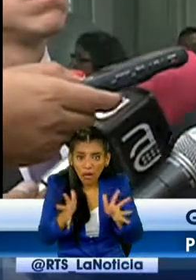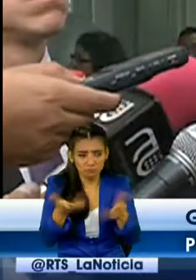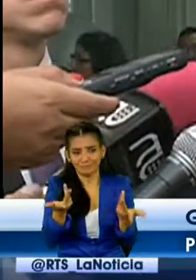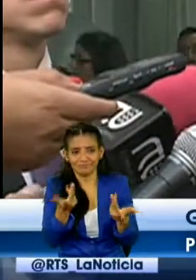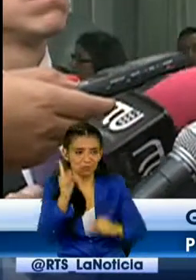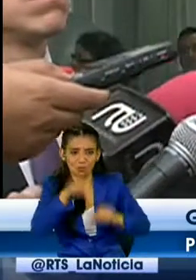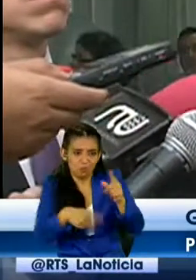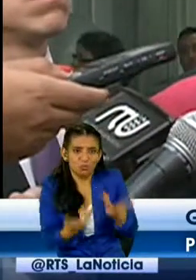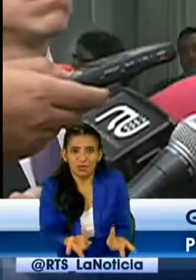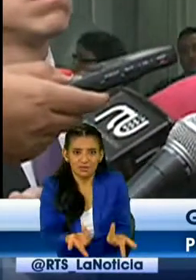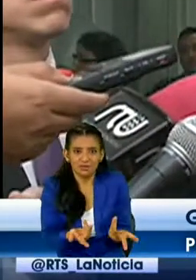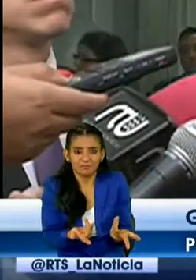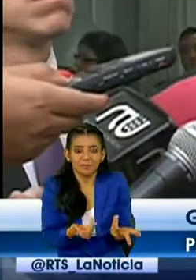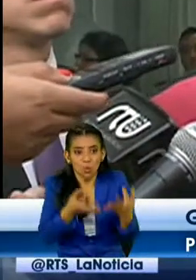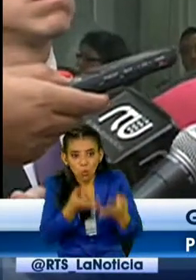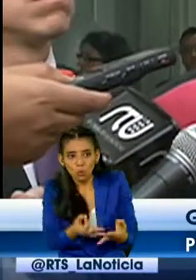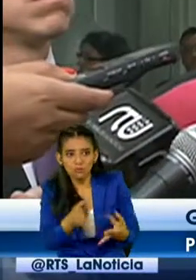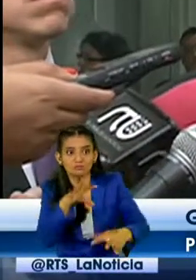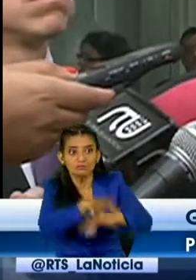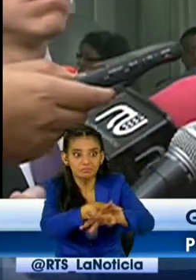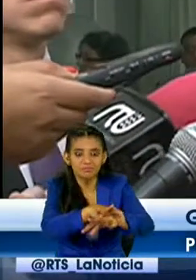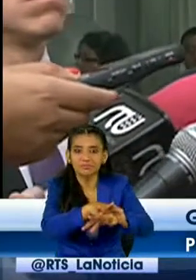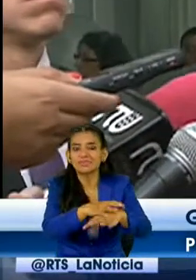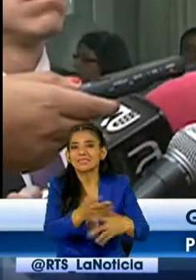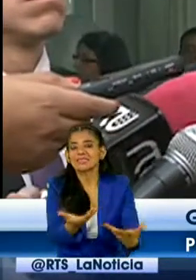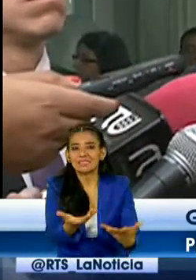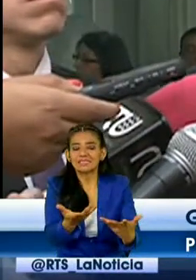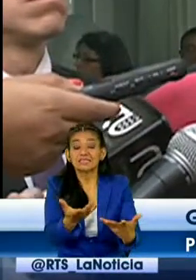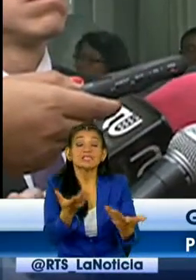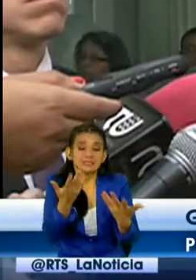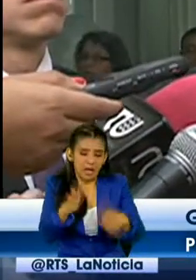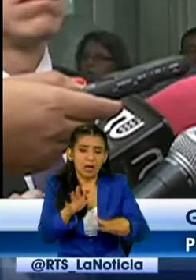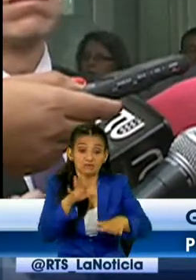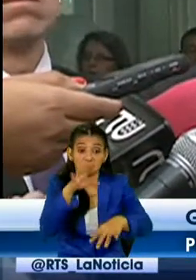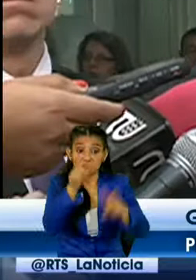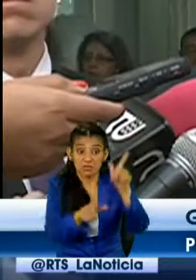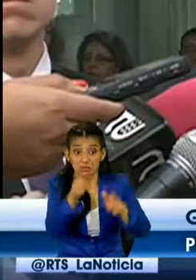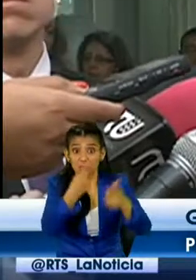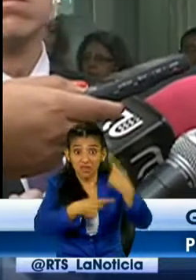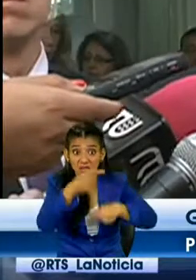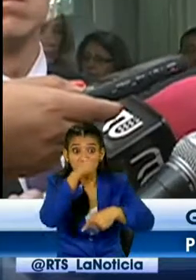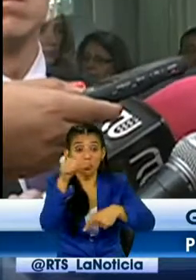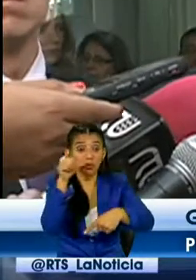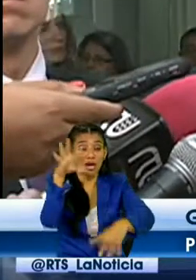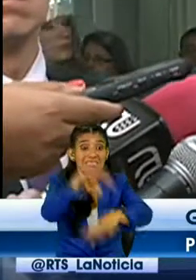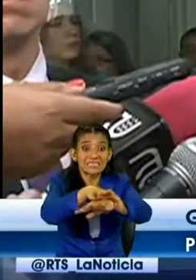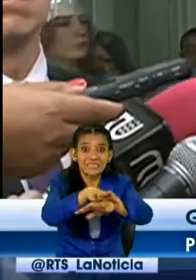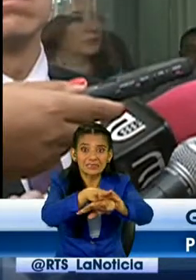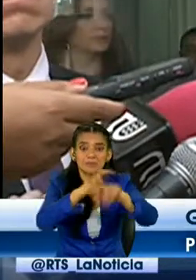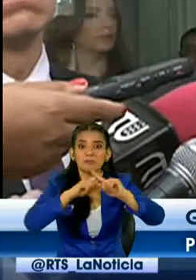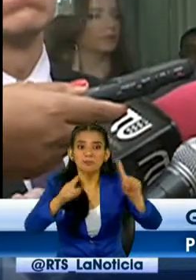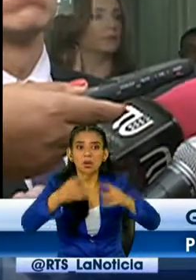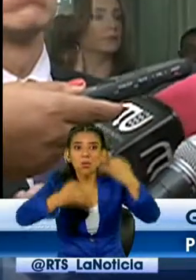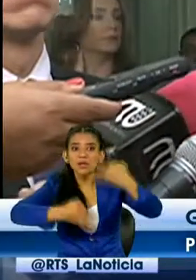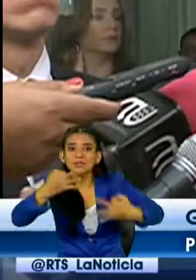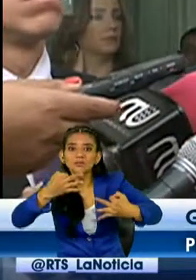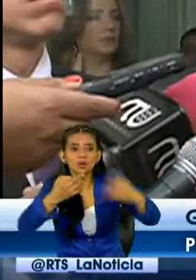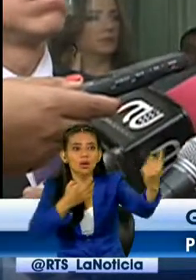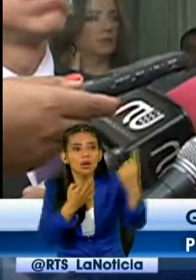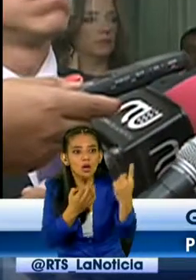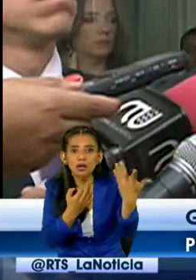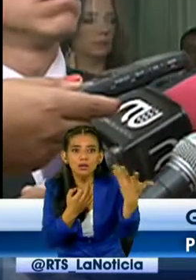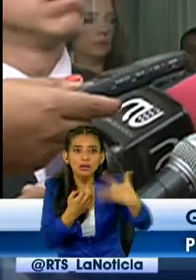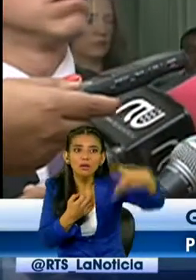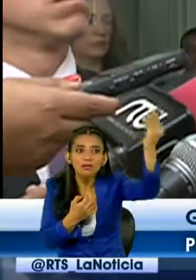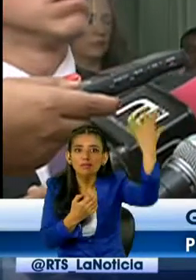se podía dar en los momentos actuales con la tabla existente, no se producían los juzgamientos en juicio directo por la